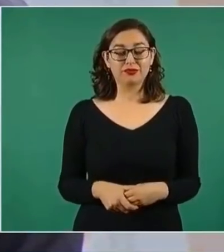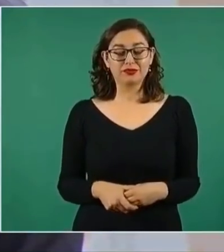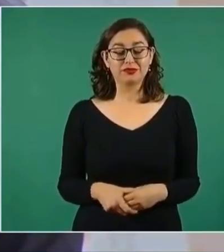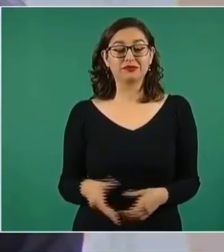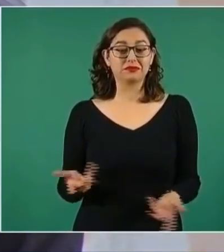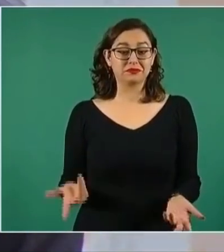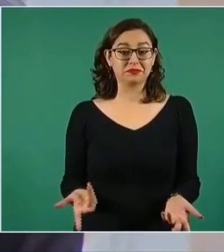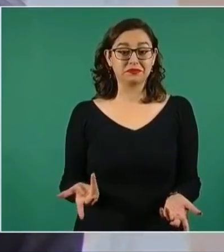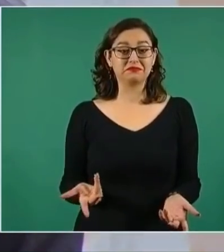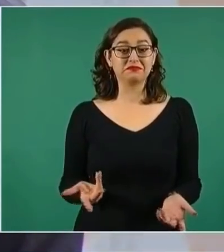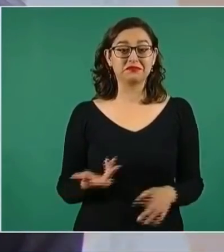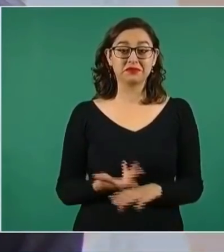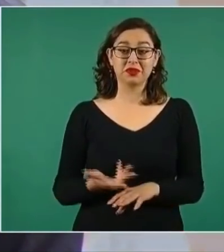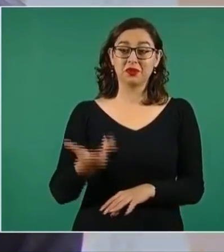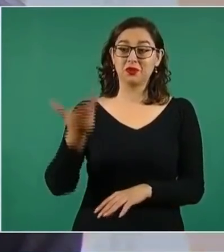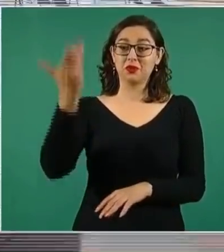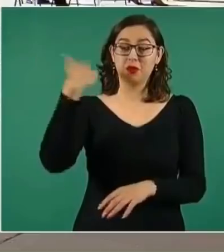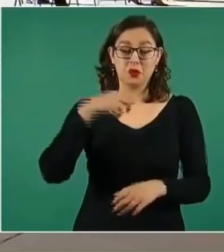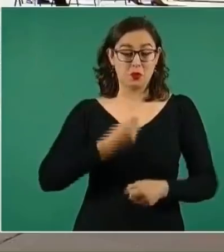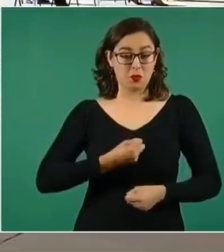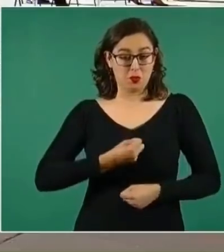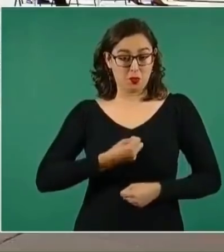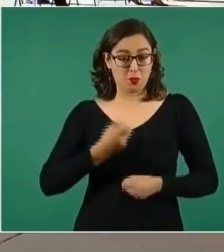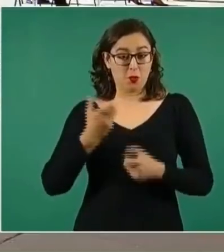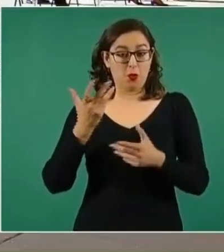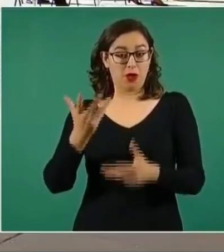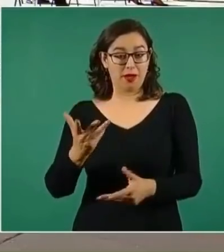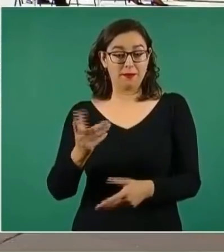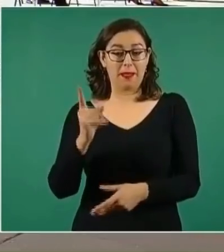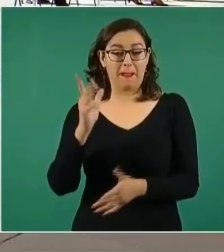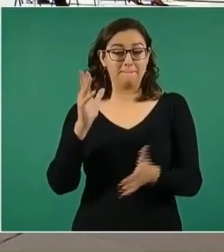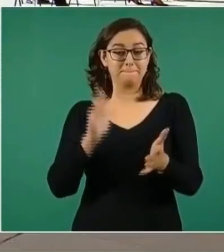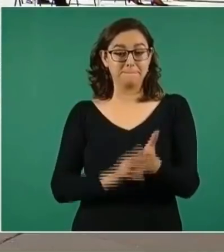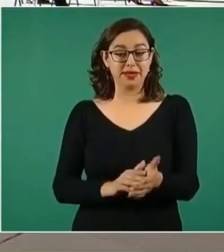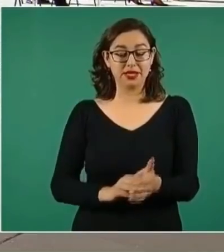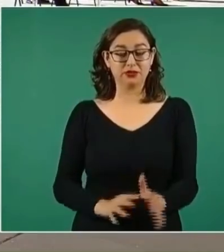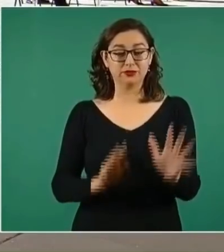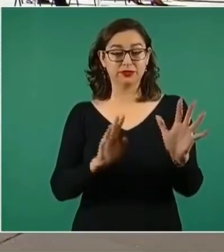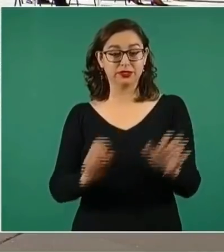hoy, pero en 1964,